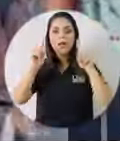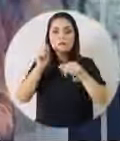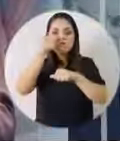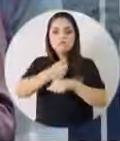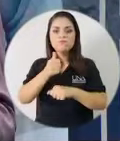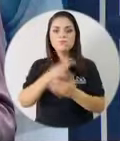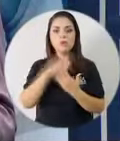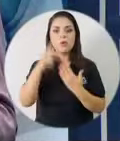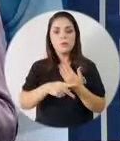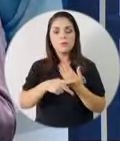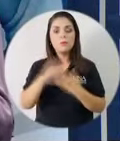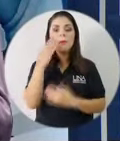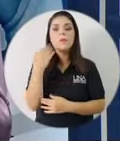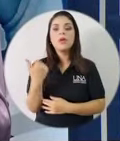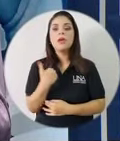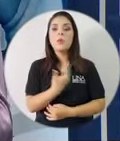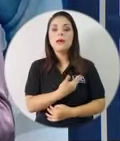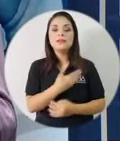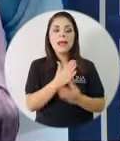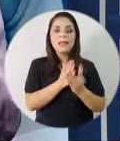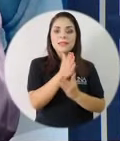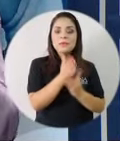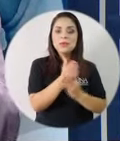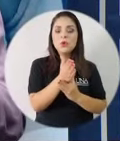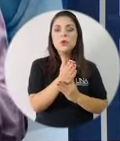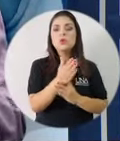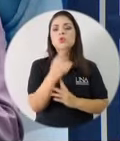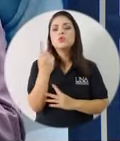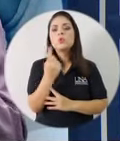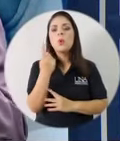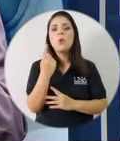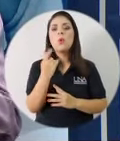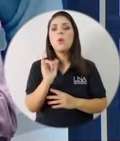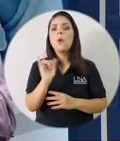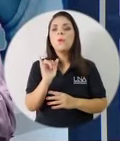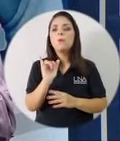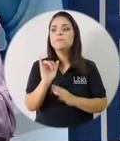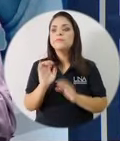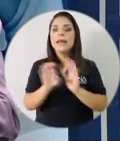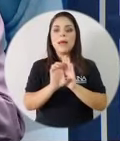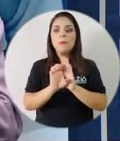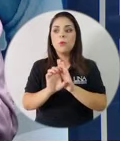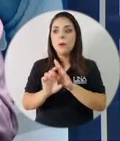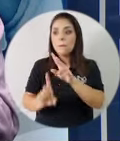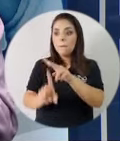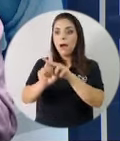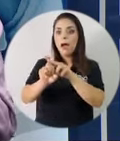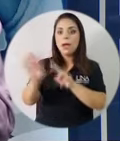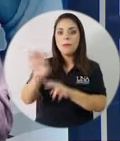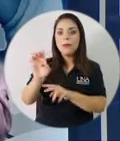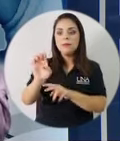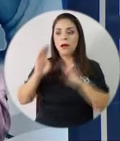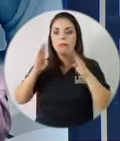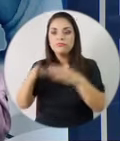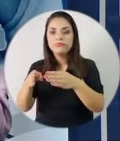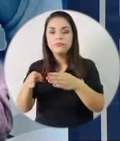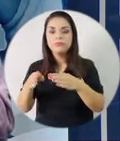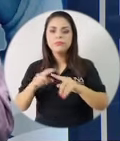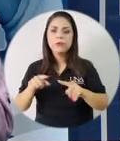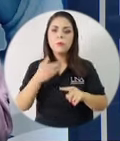porque nuestra intervención sigue siendo más que todo emergente, es decir, cuando se da la emergencia y no precisamente